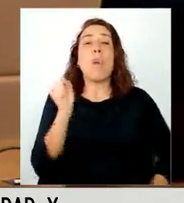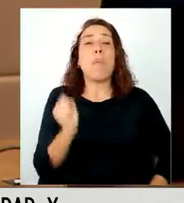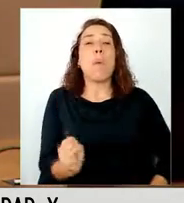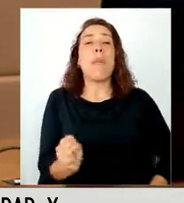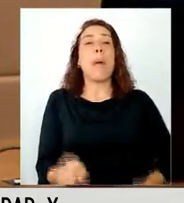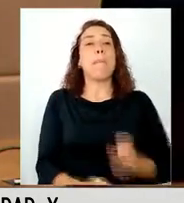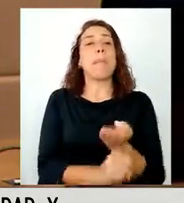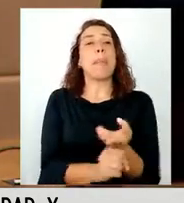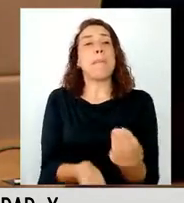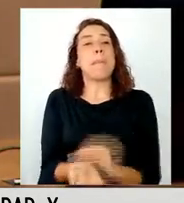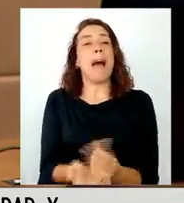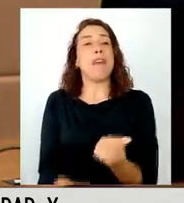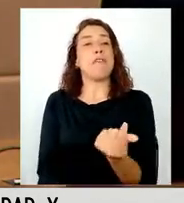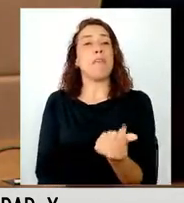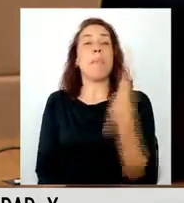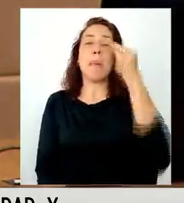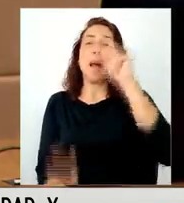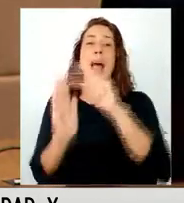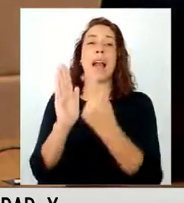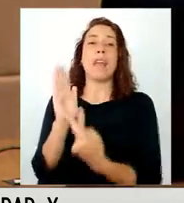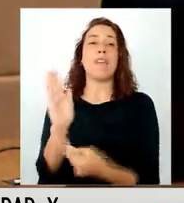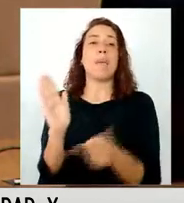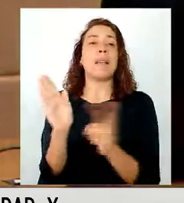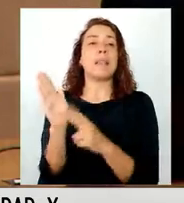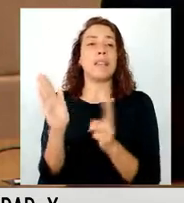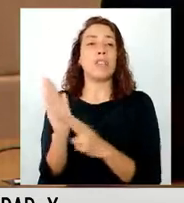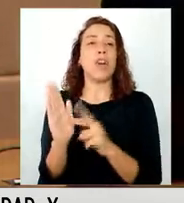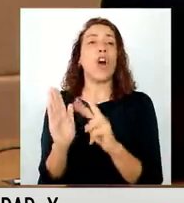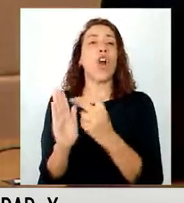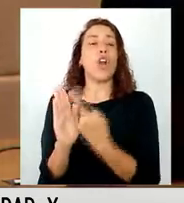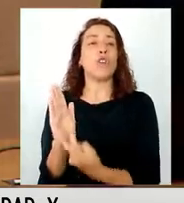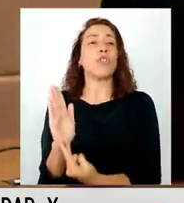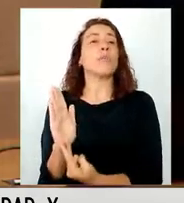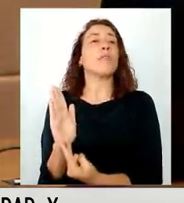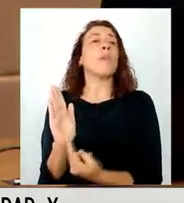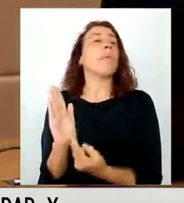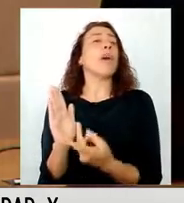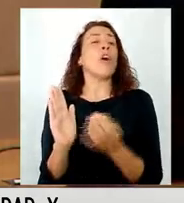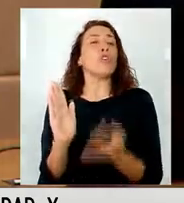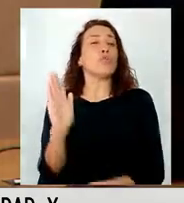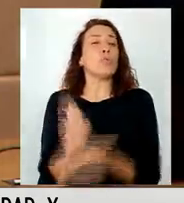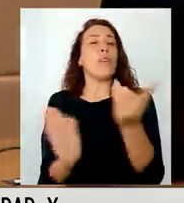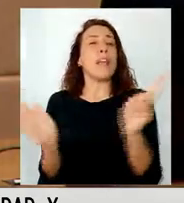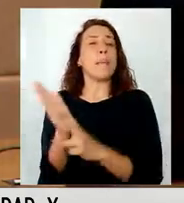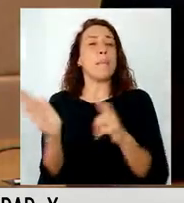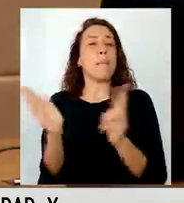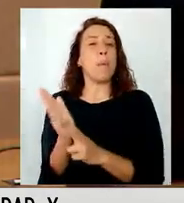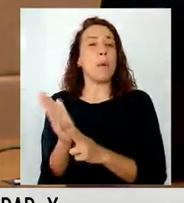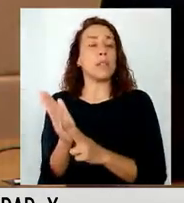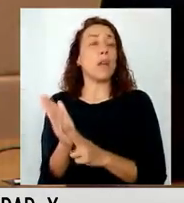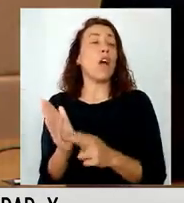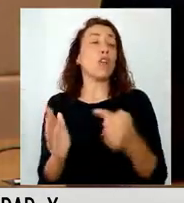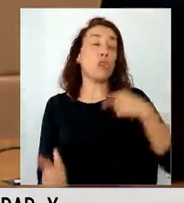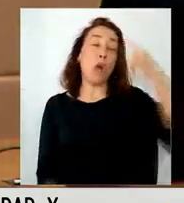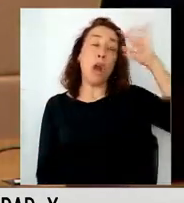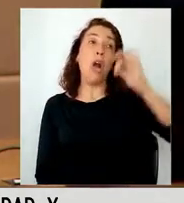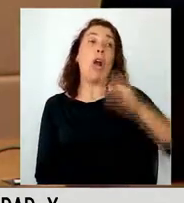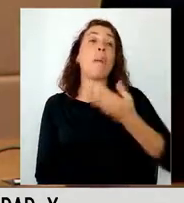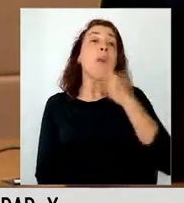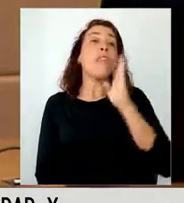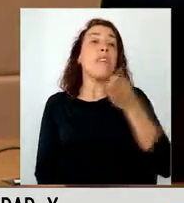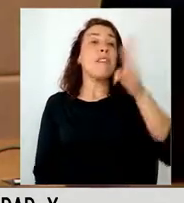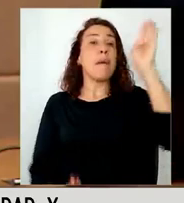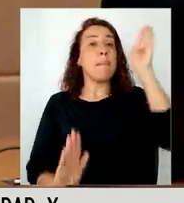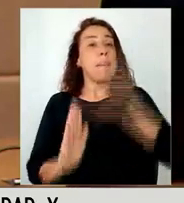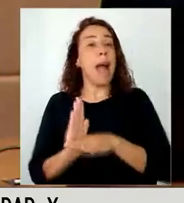en reformas tributarias más Platas en subidas de impuestos incluso Yo creo que el honesto sería que bajáramos transitoriamente los